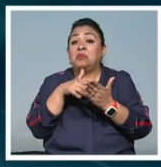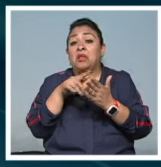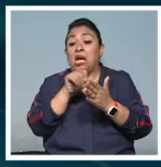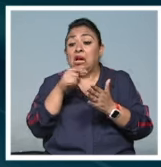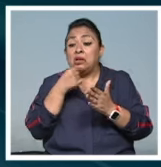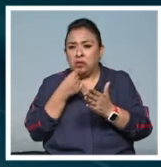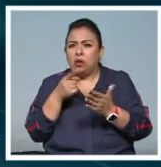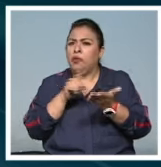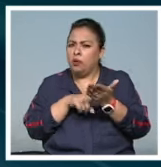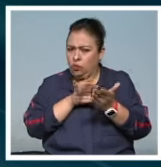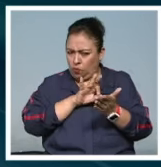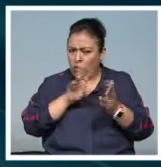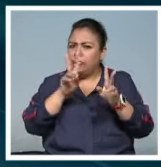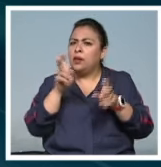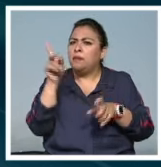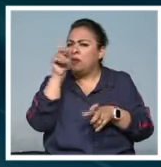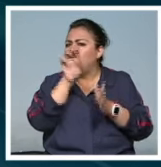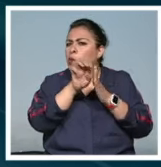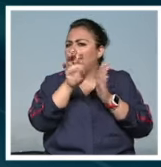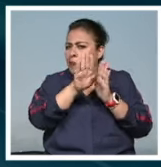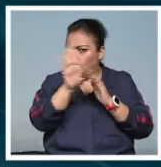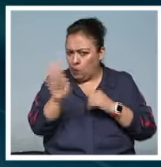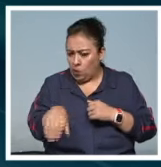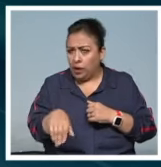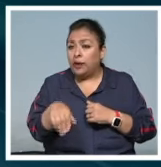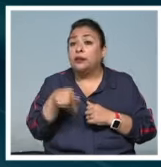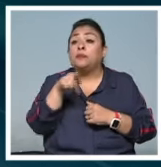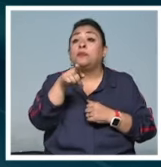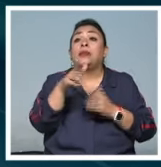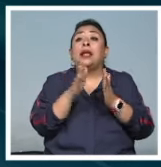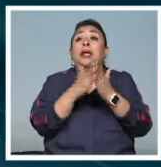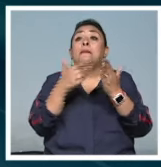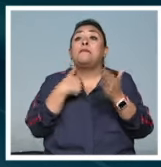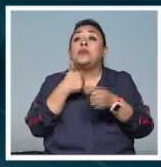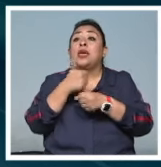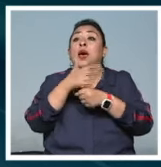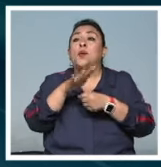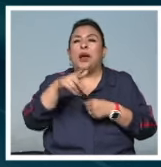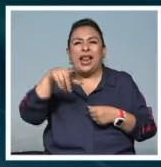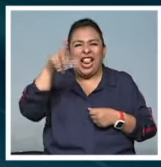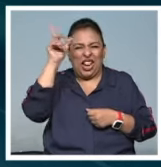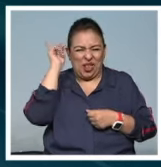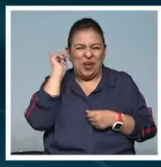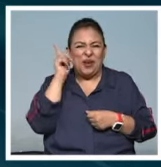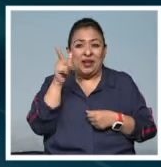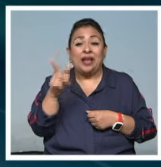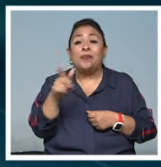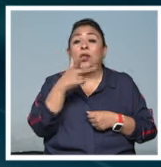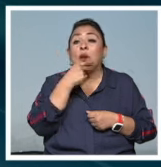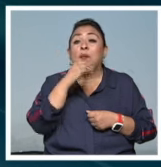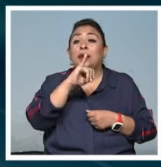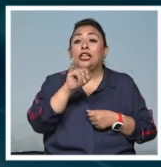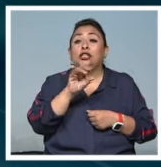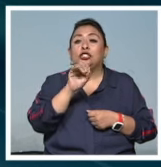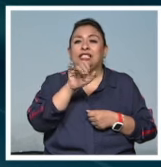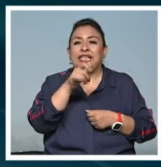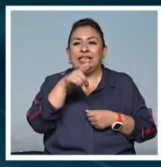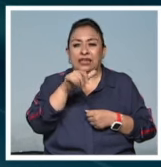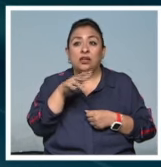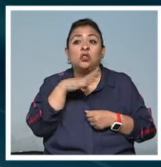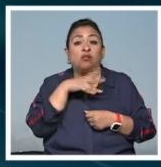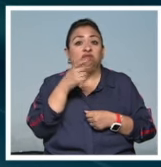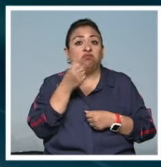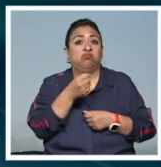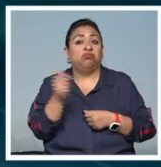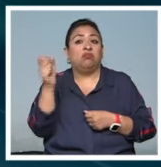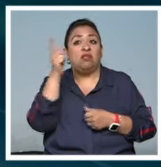difíciles como la muerte. Ejemplo de ello es su libro Mi abuela la loca. José Ignacio Valenzuela también tiene una destacada